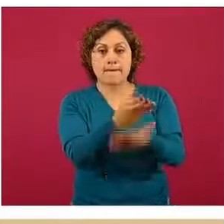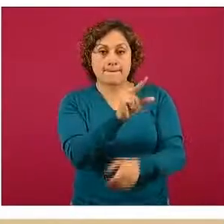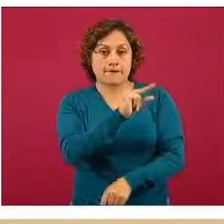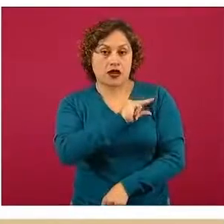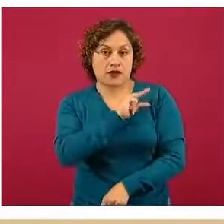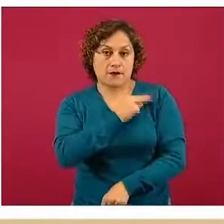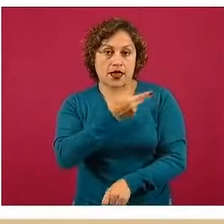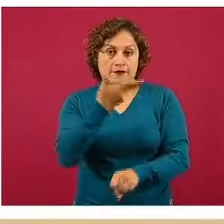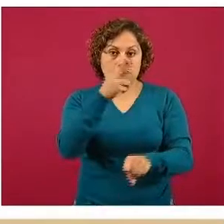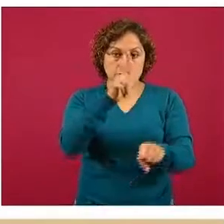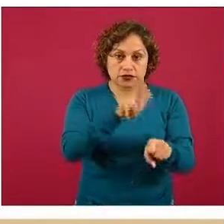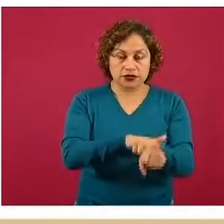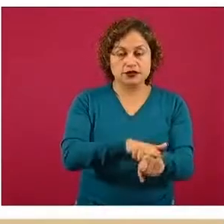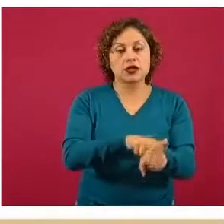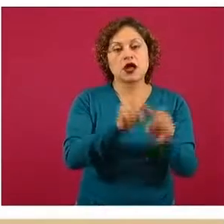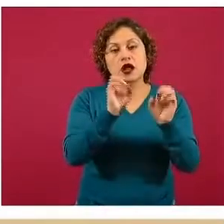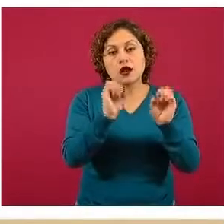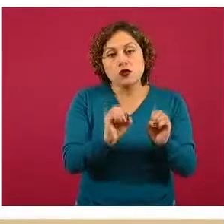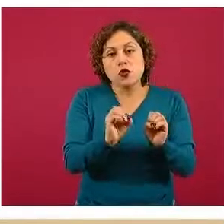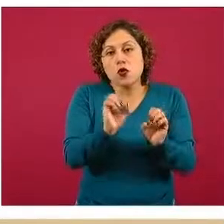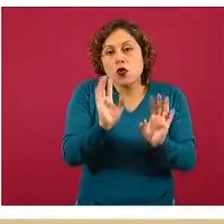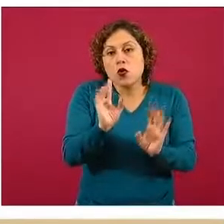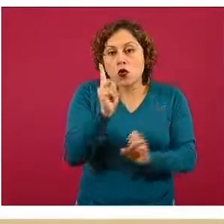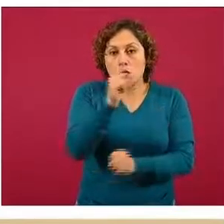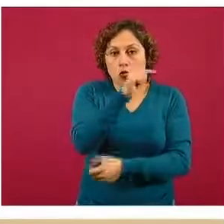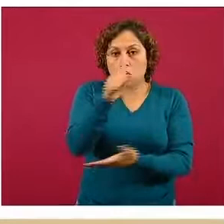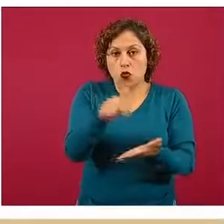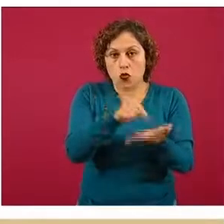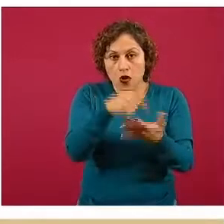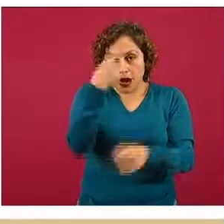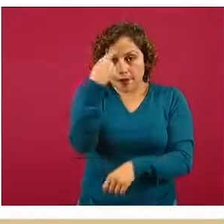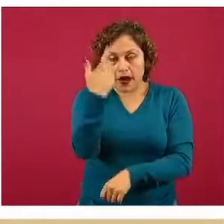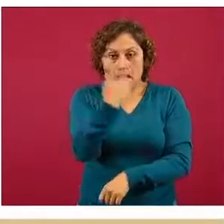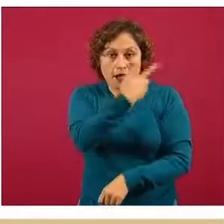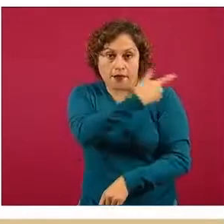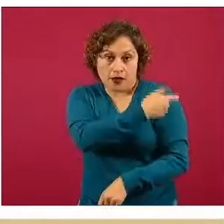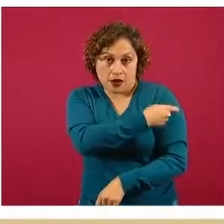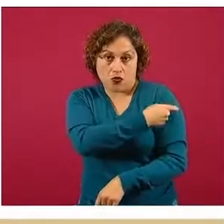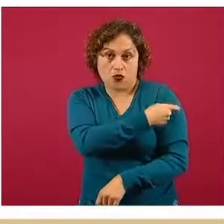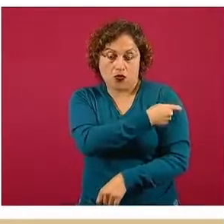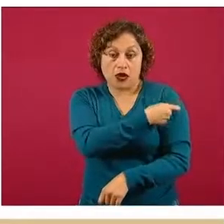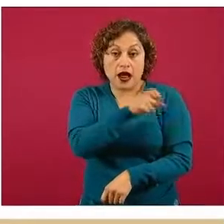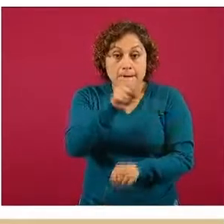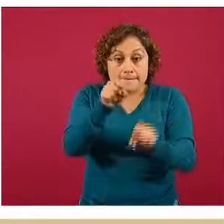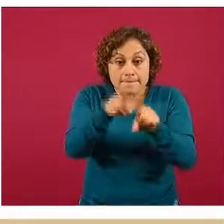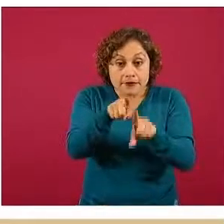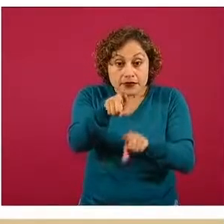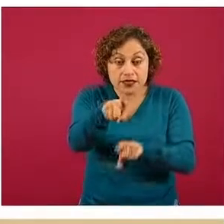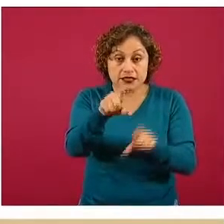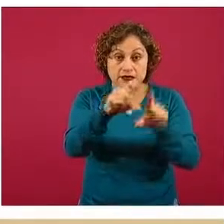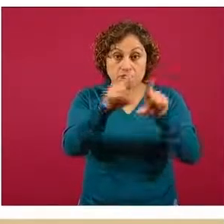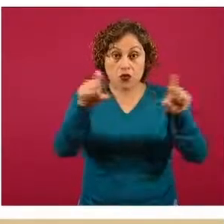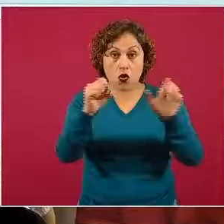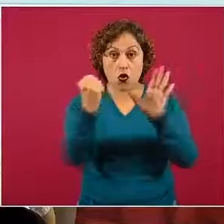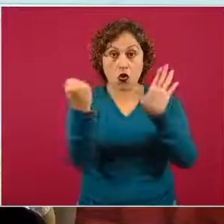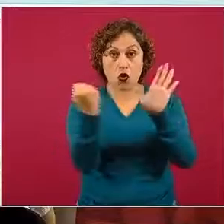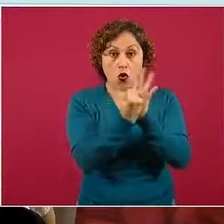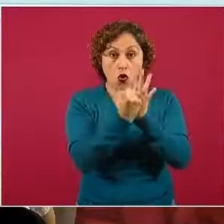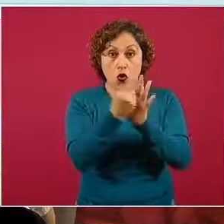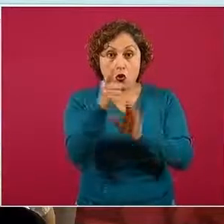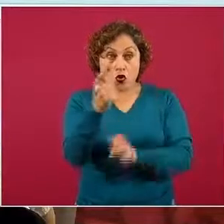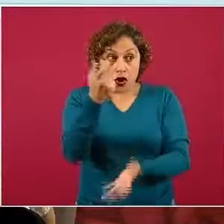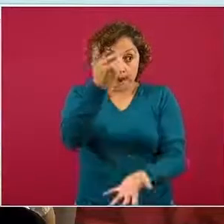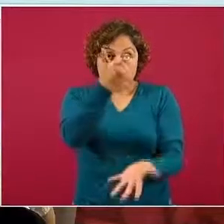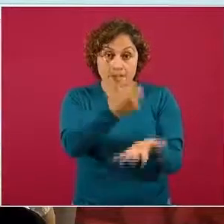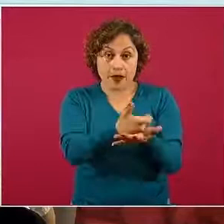privada o algún lugar que se dedique a la aplicación de vacunas y le quieren aplicar la vacuna Vaxigrip y le quieren cobrar por la